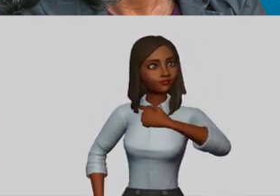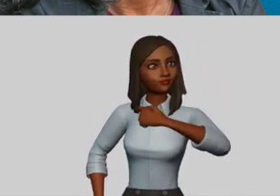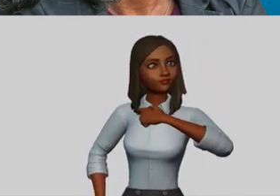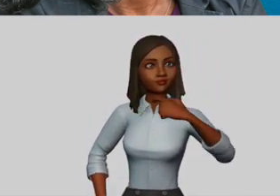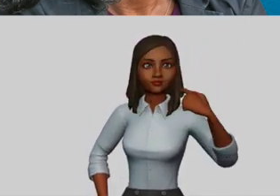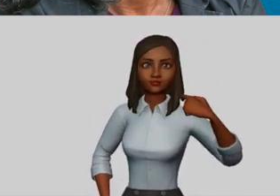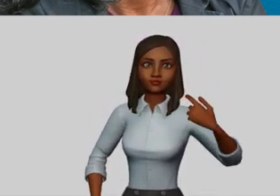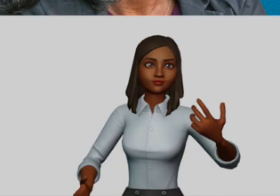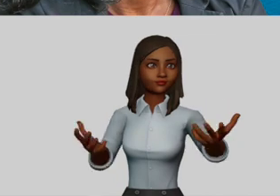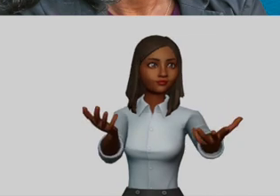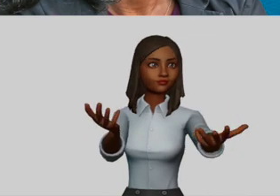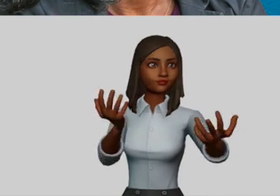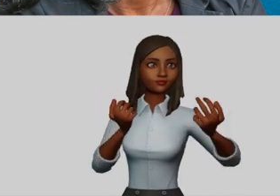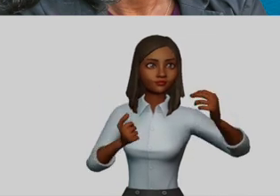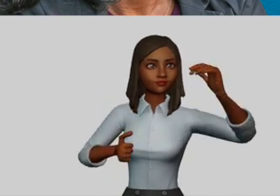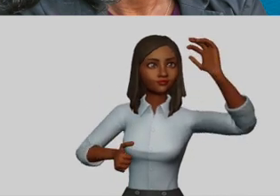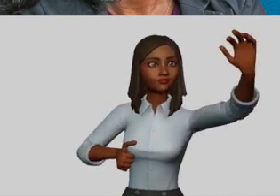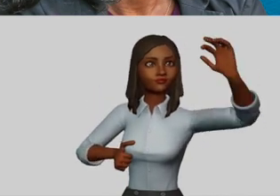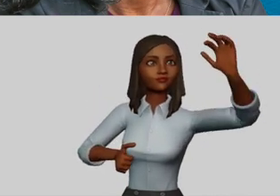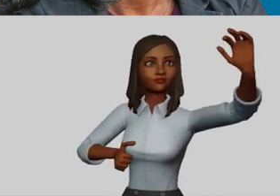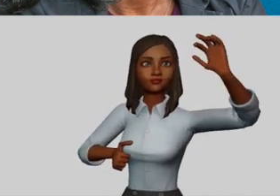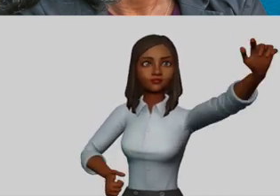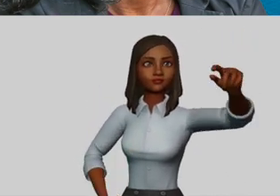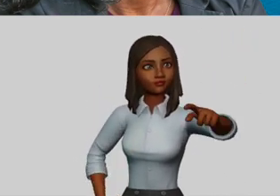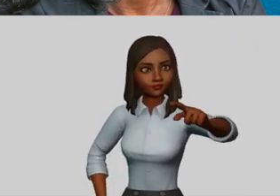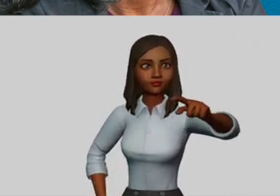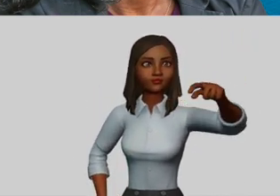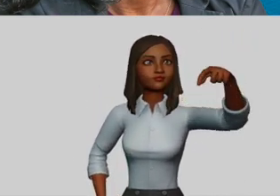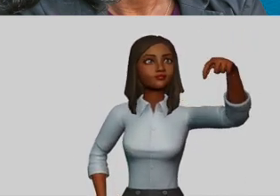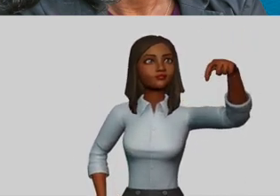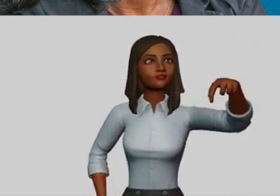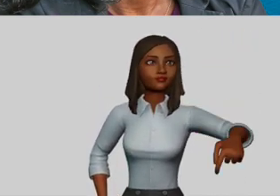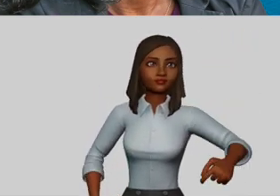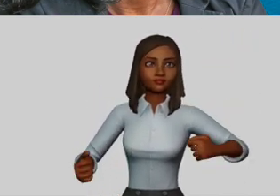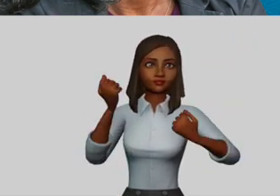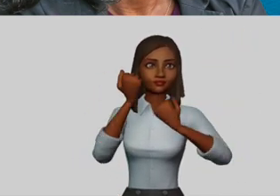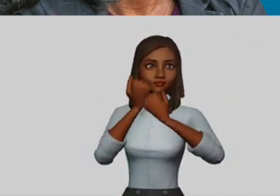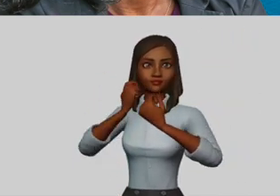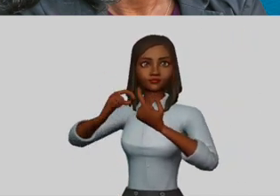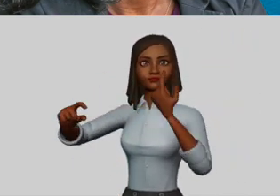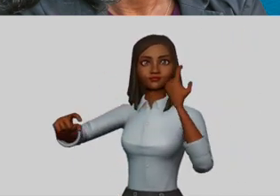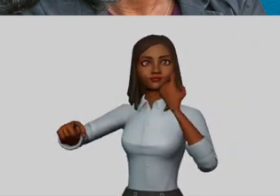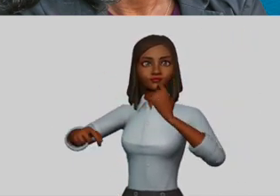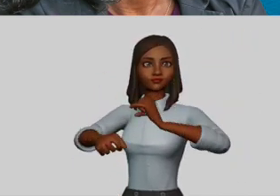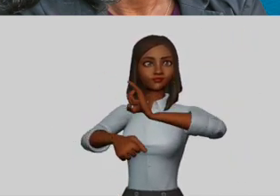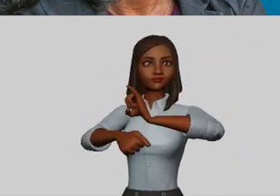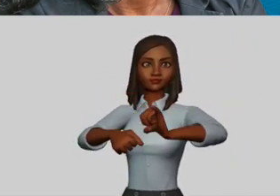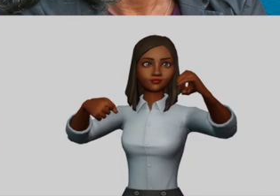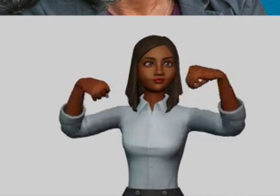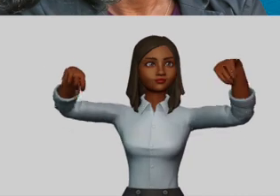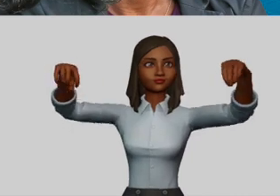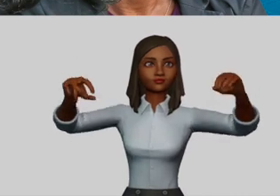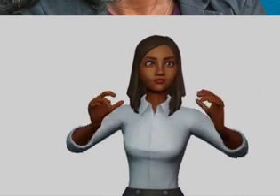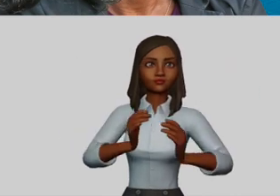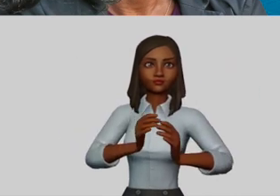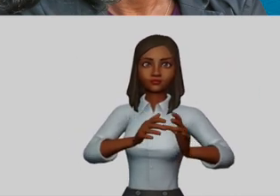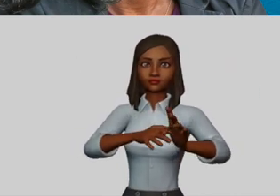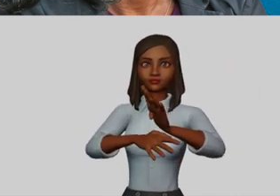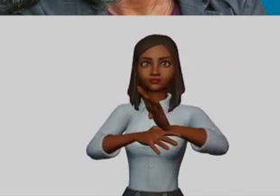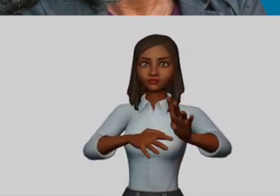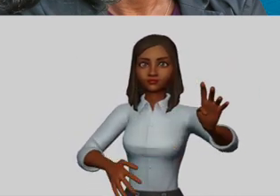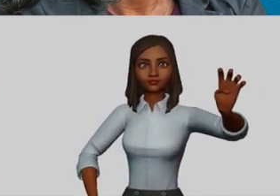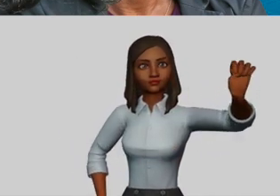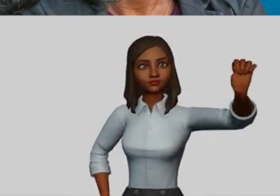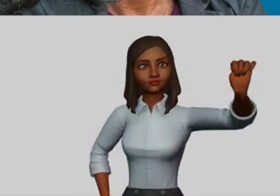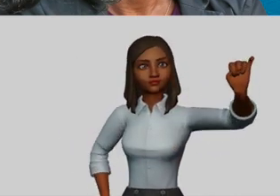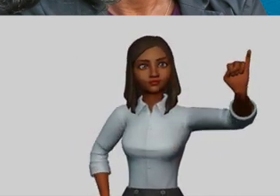mundo aprenda a honorar la diferencia de nosotros mismos. Así que con eso